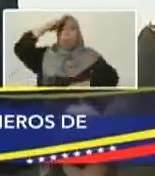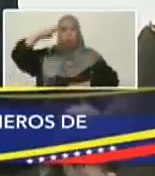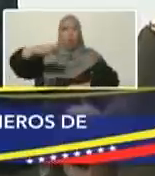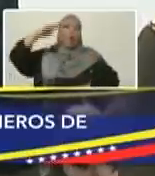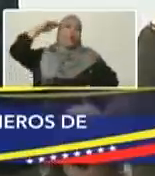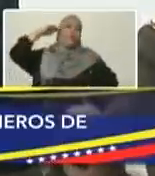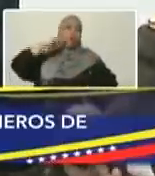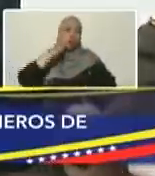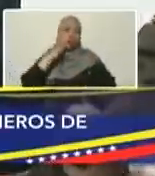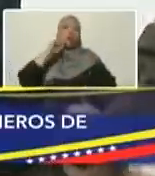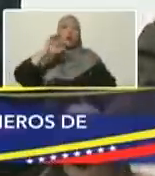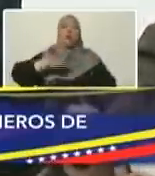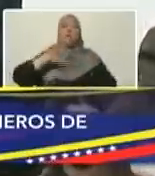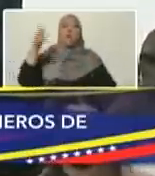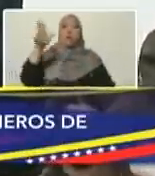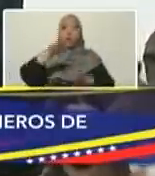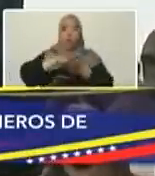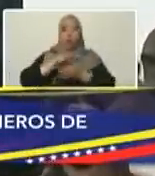Bolivariana. Autorizado.